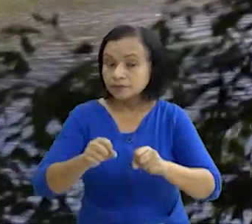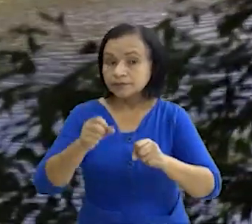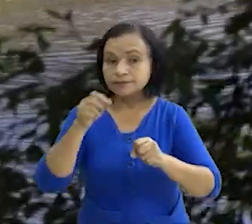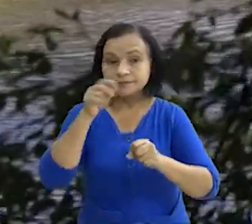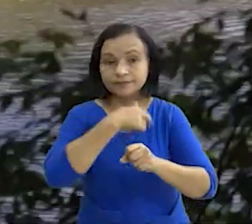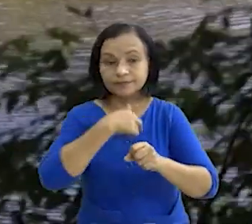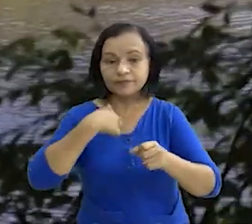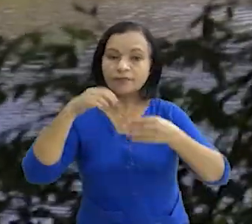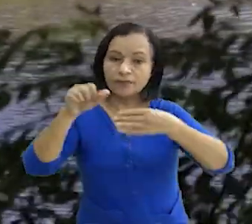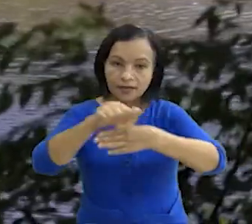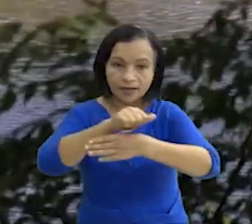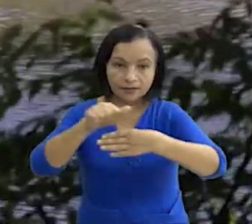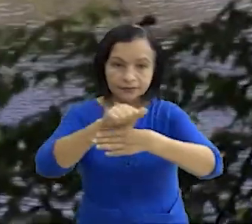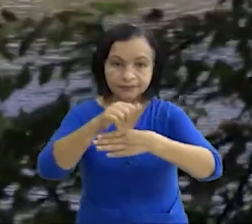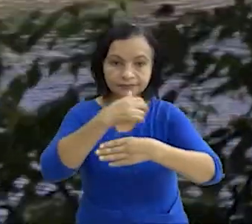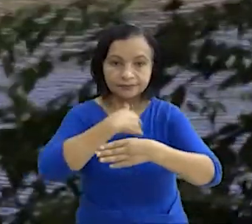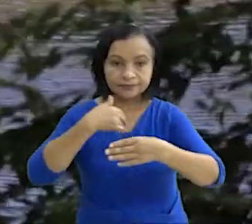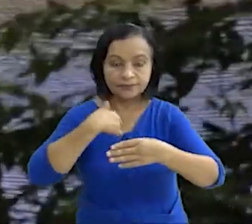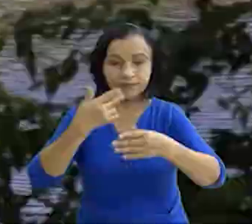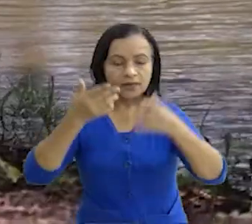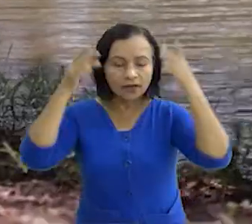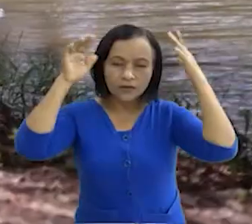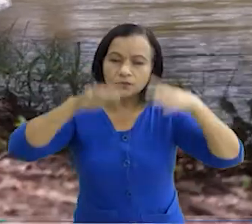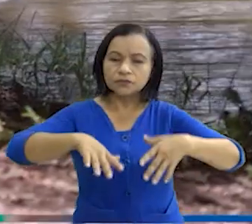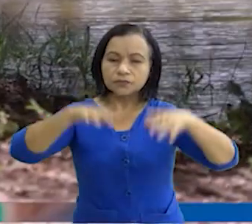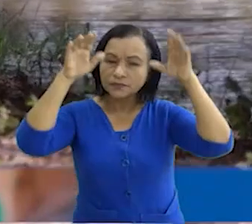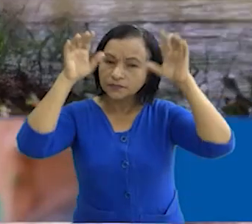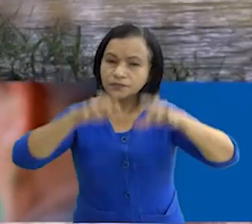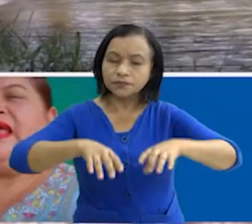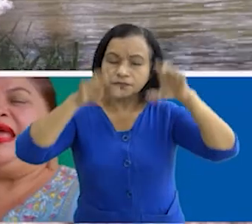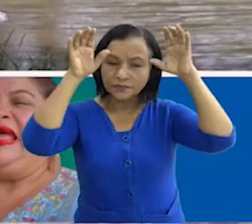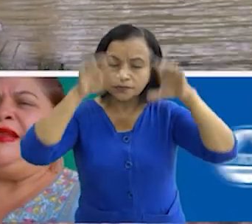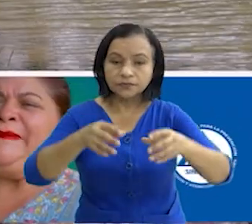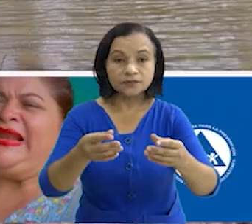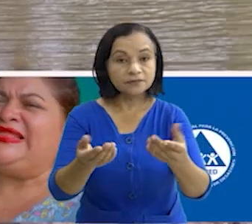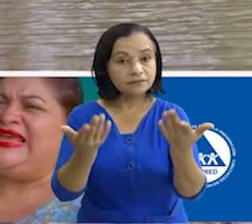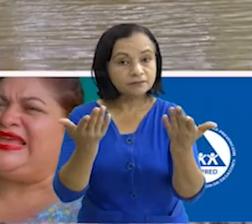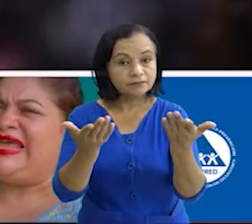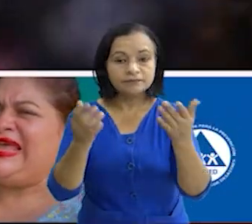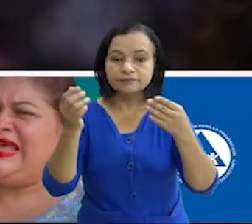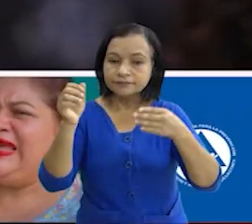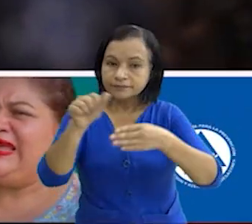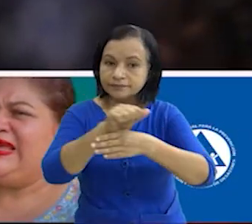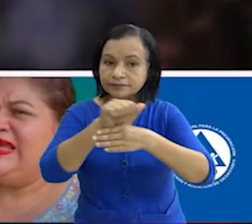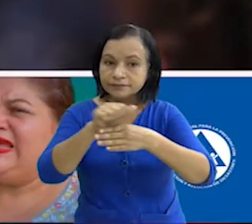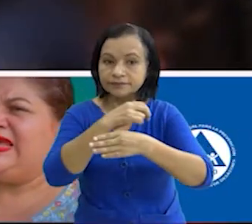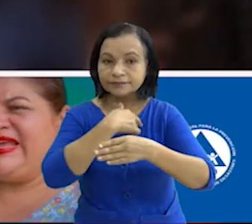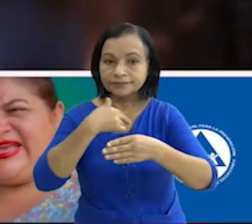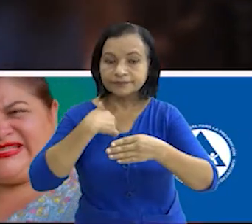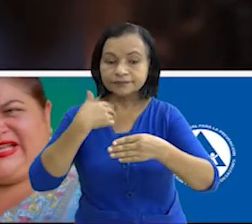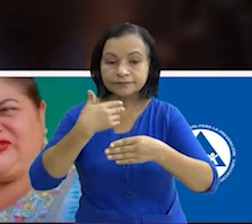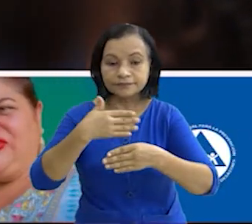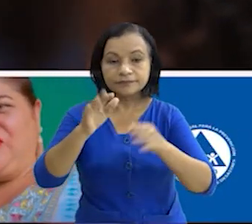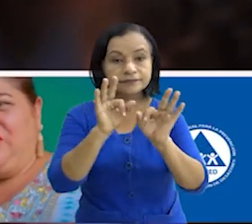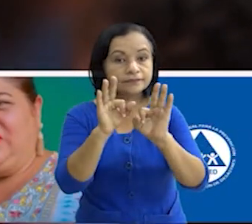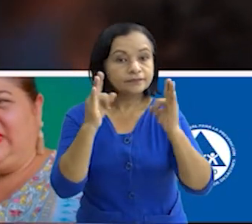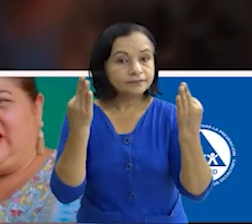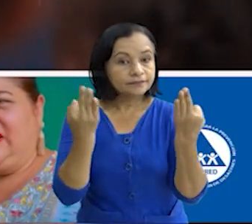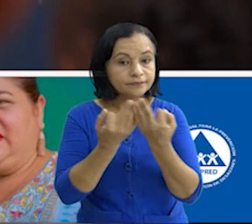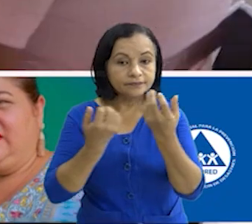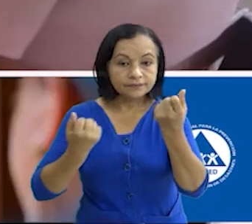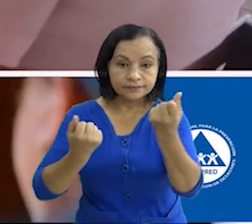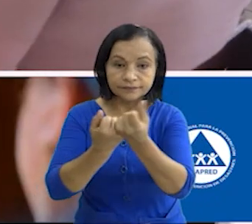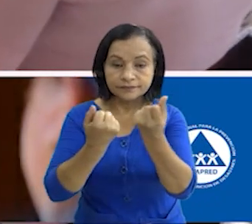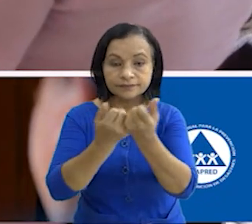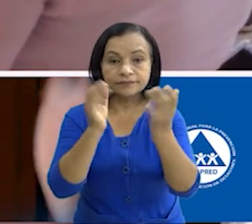eso estamos preparados. Para el invierno, ¿verdad?, con la copiosidad del invierno, también estamos preparados para proteger a la familia, para apoyar a